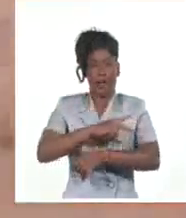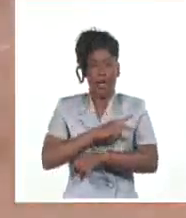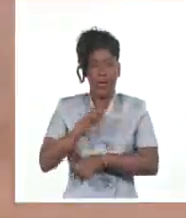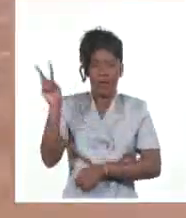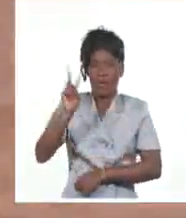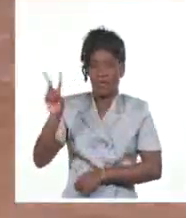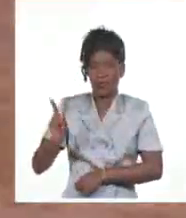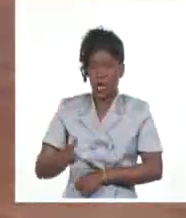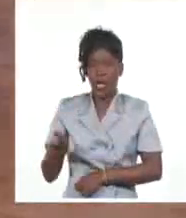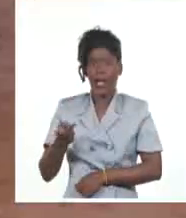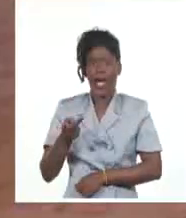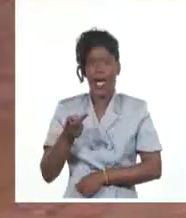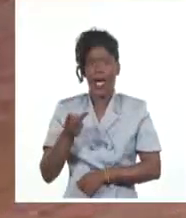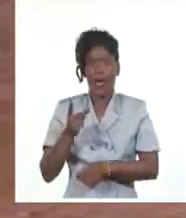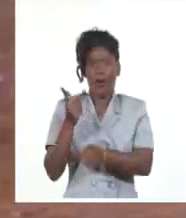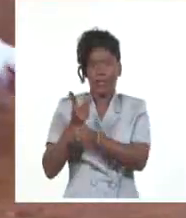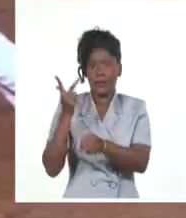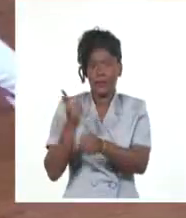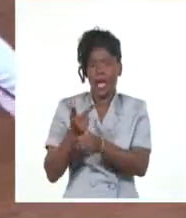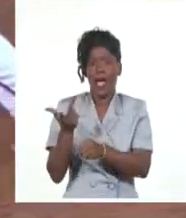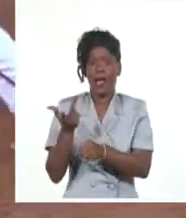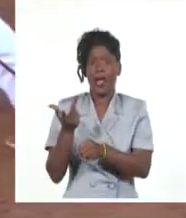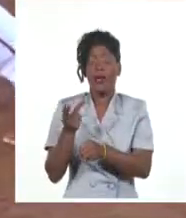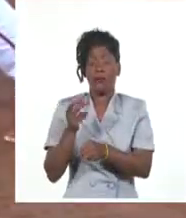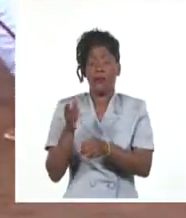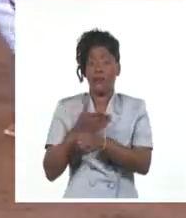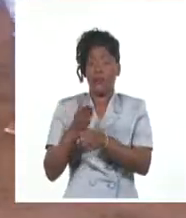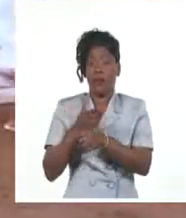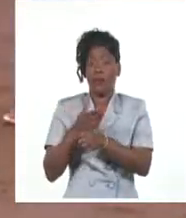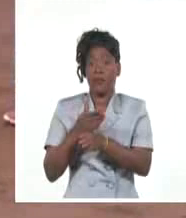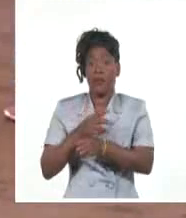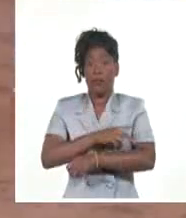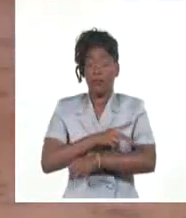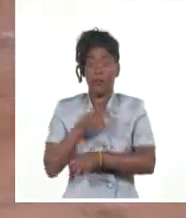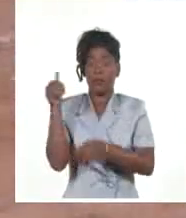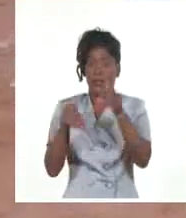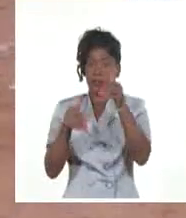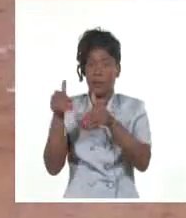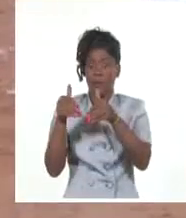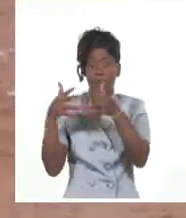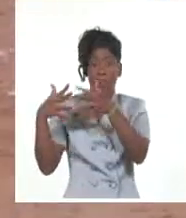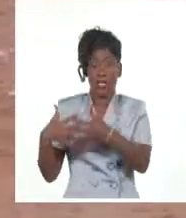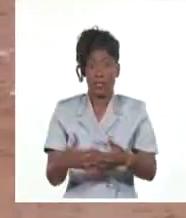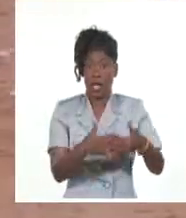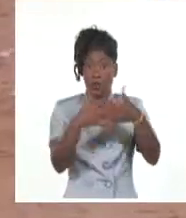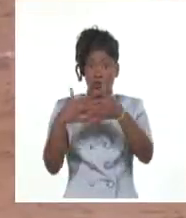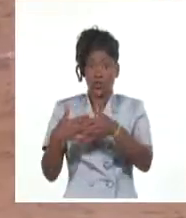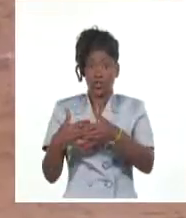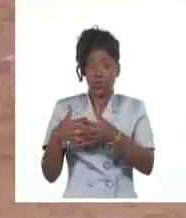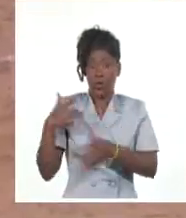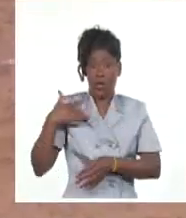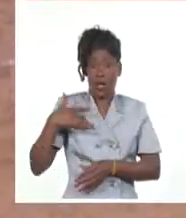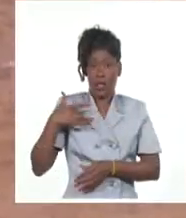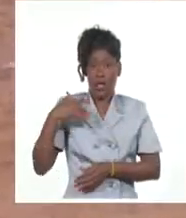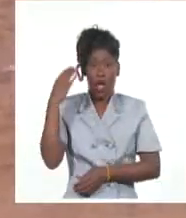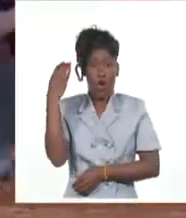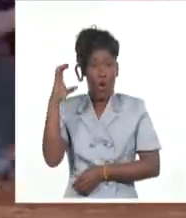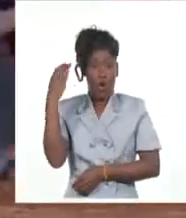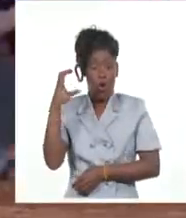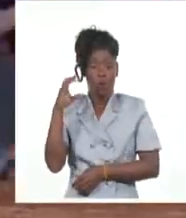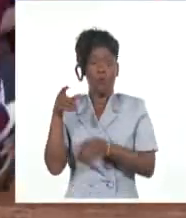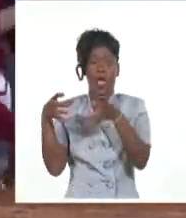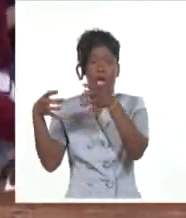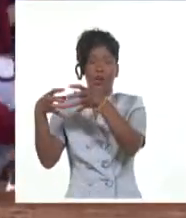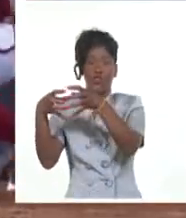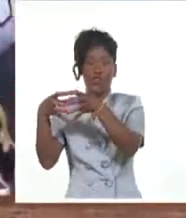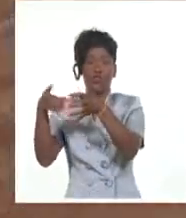encuentran los locales argentinos, actuales monarcas del Orbe, Estados Unidos, Canadá, Colombia y Puerto Rico. En la dirección se mantiene